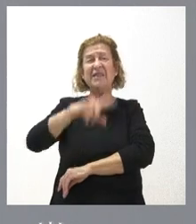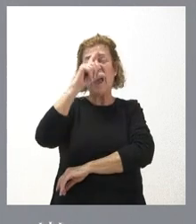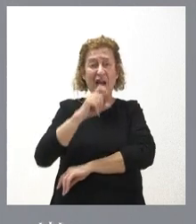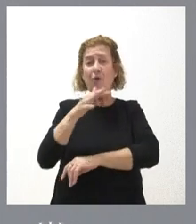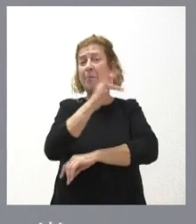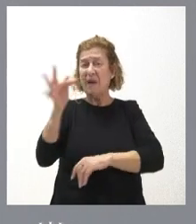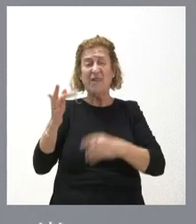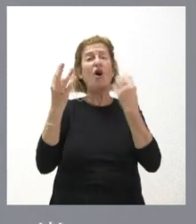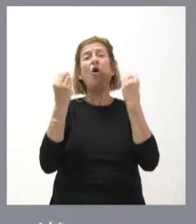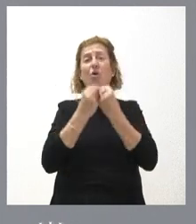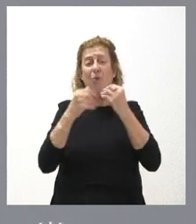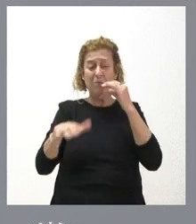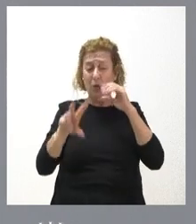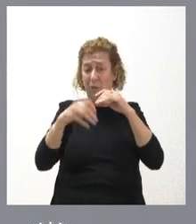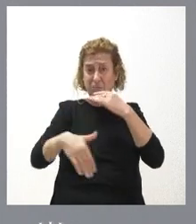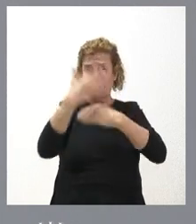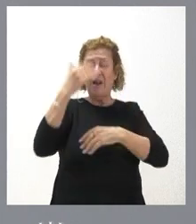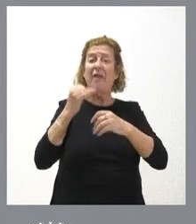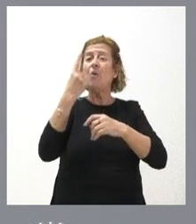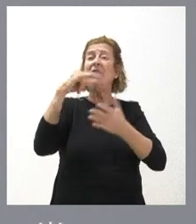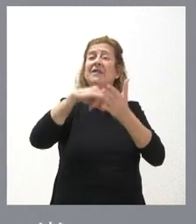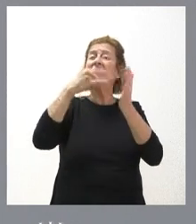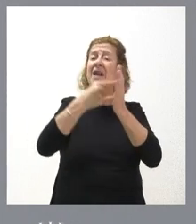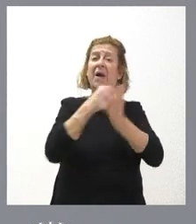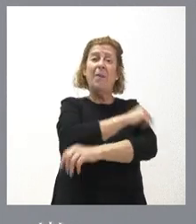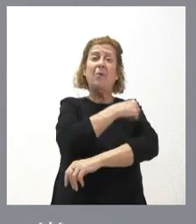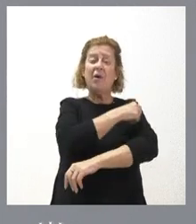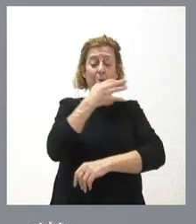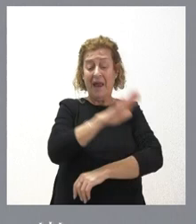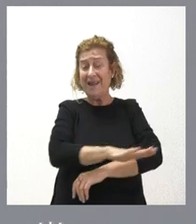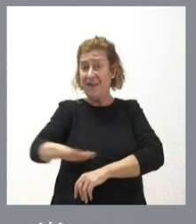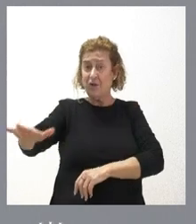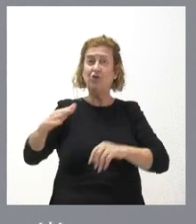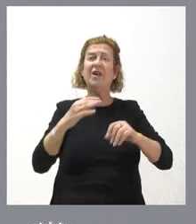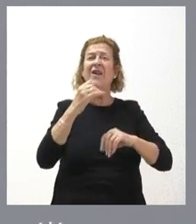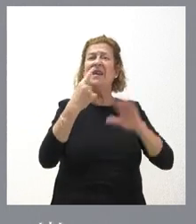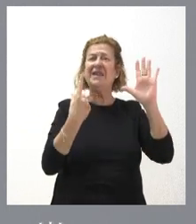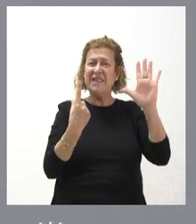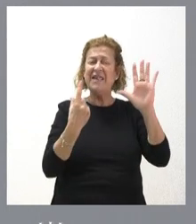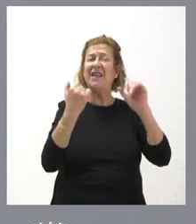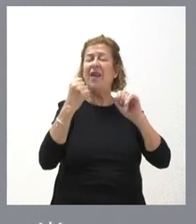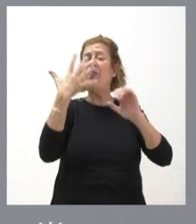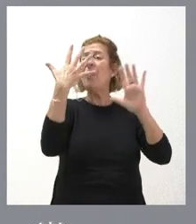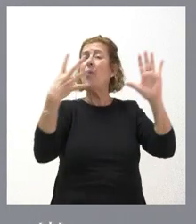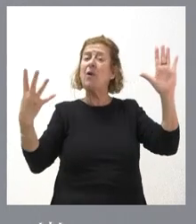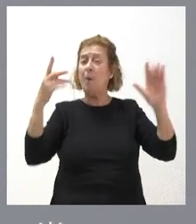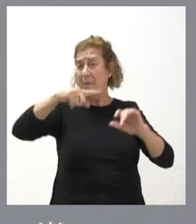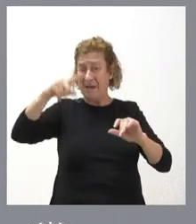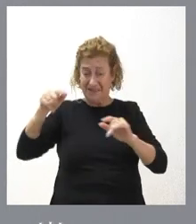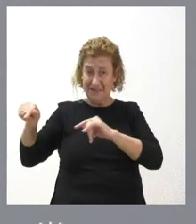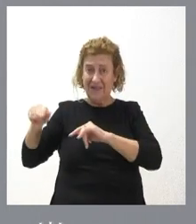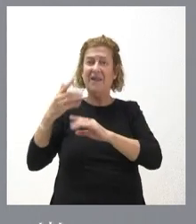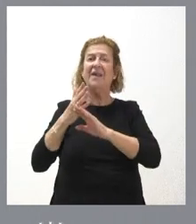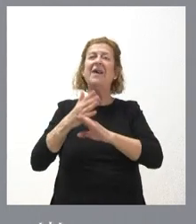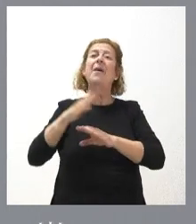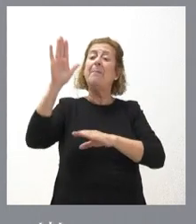carácter novedoso se puso un sistema de vacunación para los niños entre 6 y 59 meses los de menos de